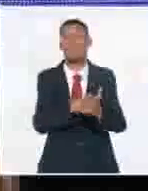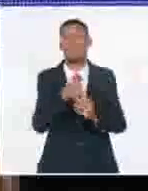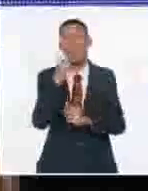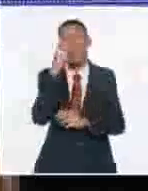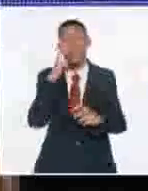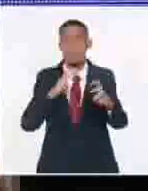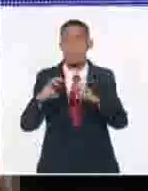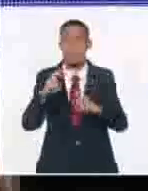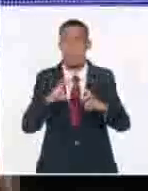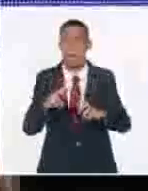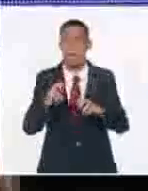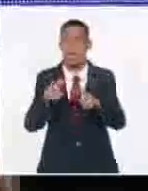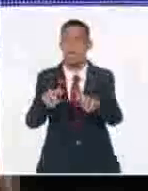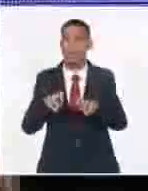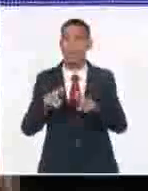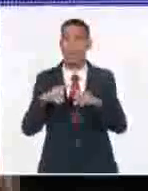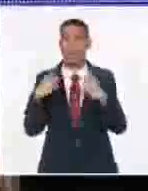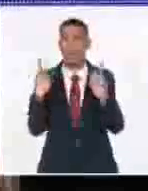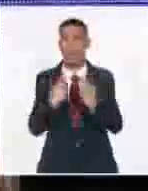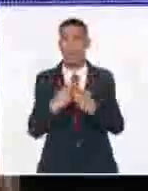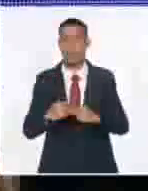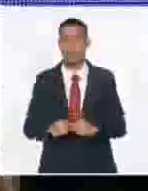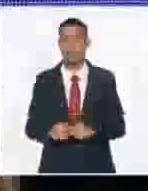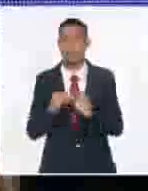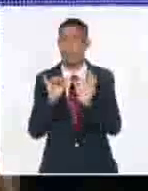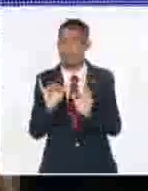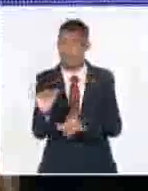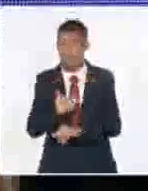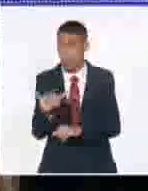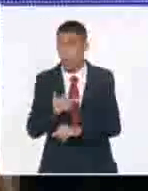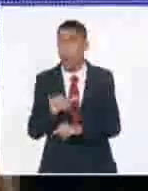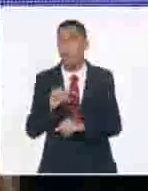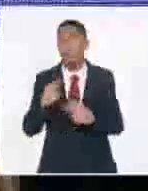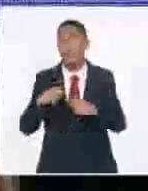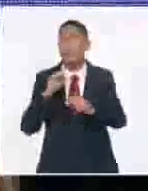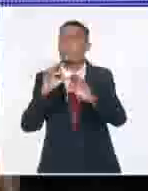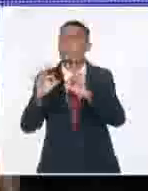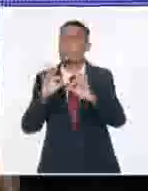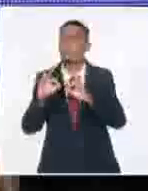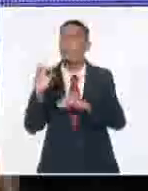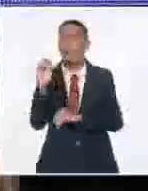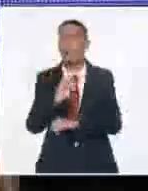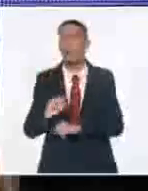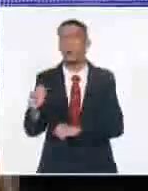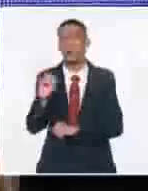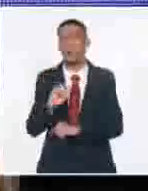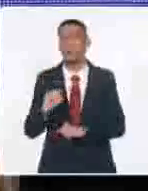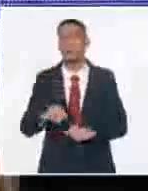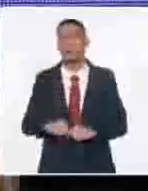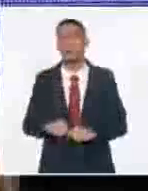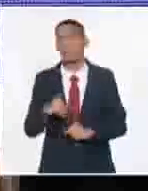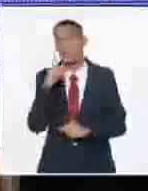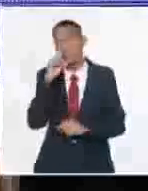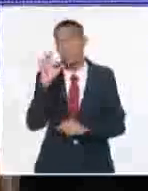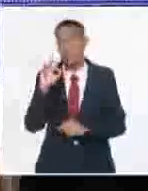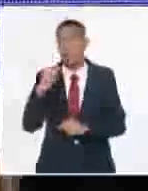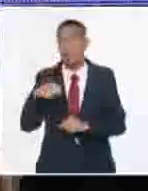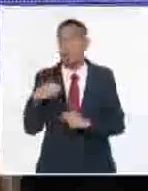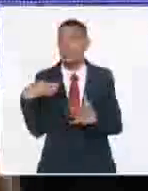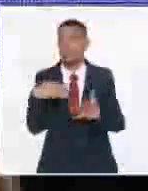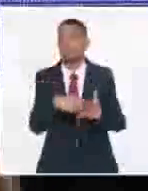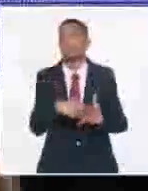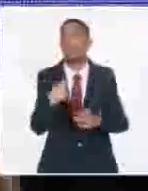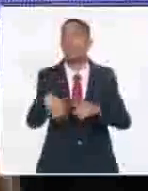Asamblea General y al mismo tiempo proteger a la organización del intento de perpetuar mecanismos